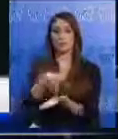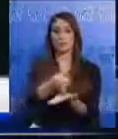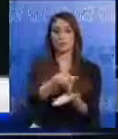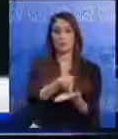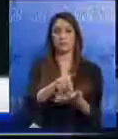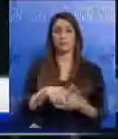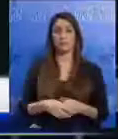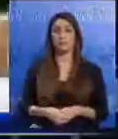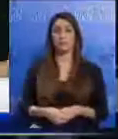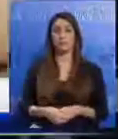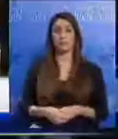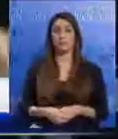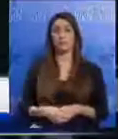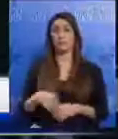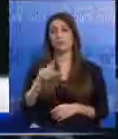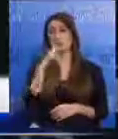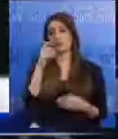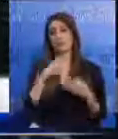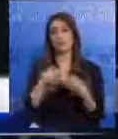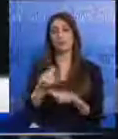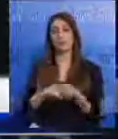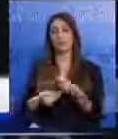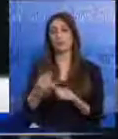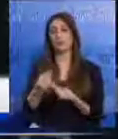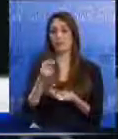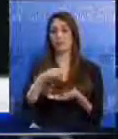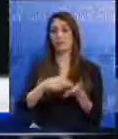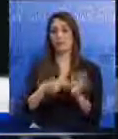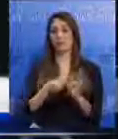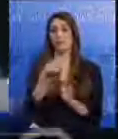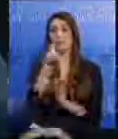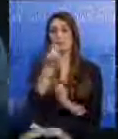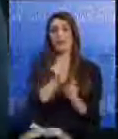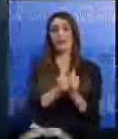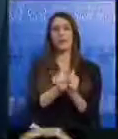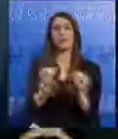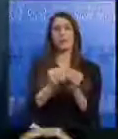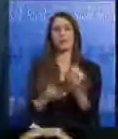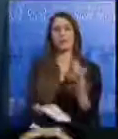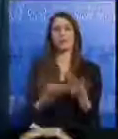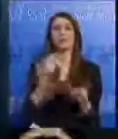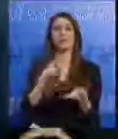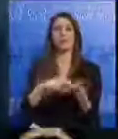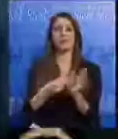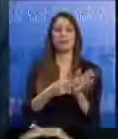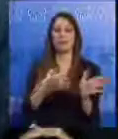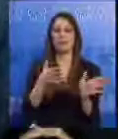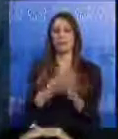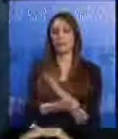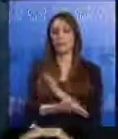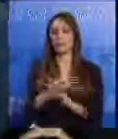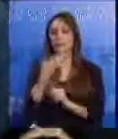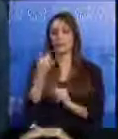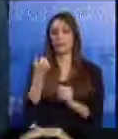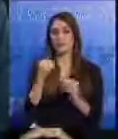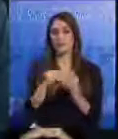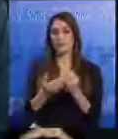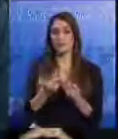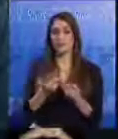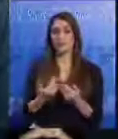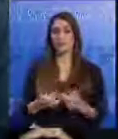¿Ya? Y tuvieron los $100 para devolverlo. Eso no es el dinero electrónico, aumenta la velocidad del dinero. Entonces,